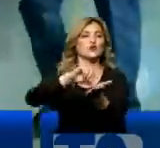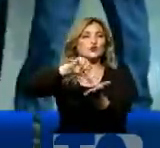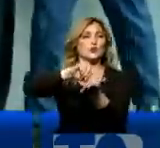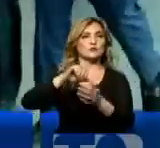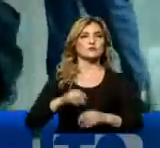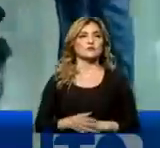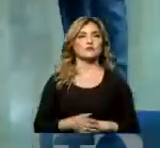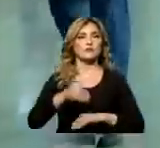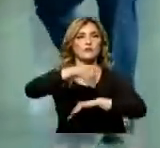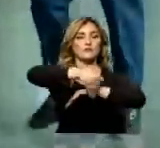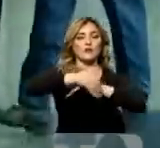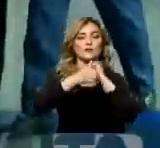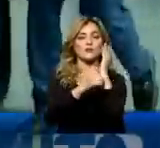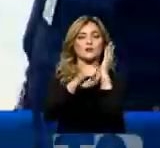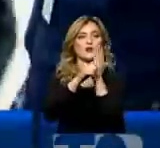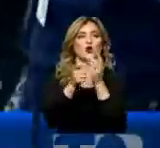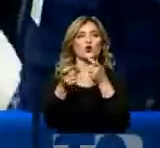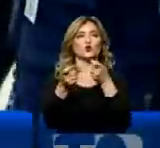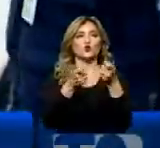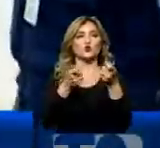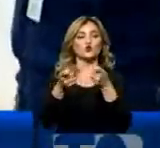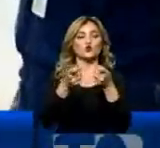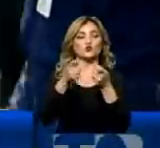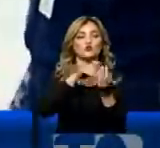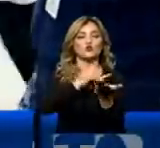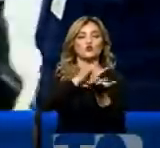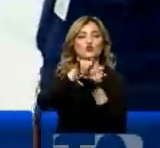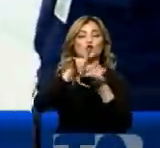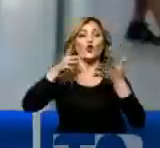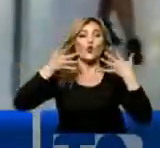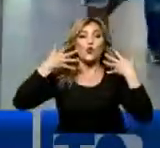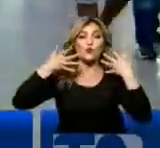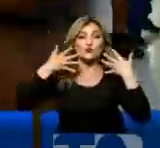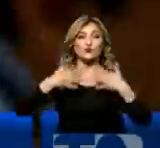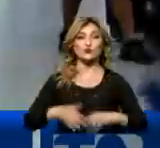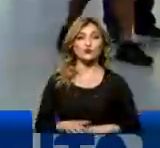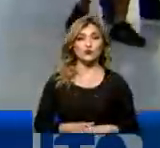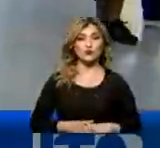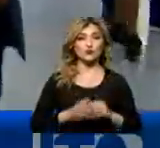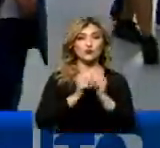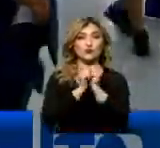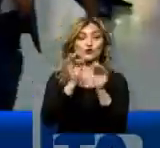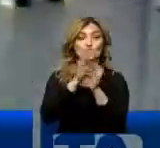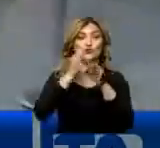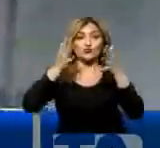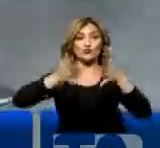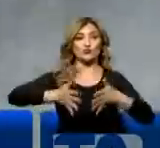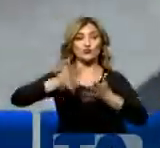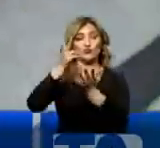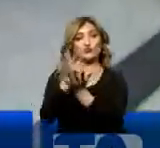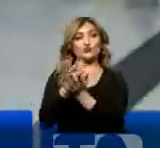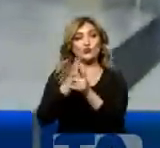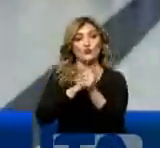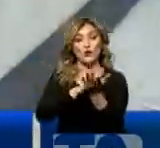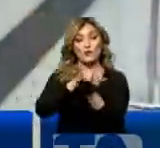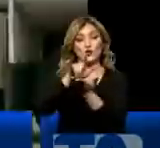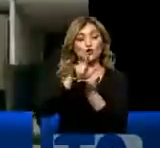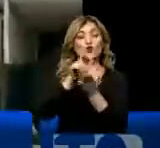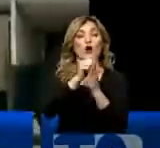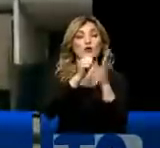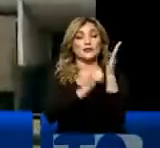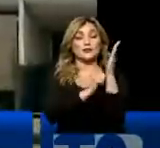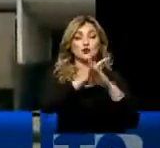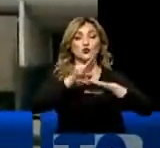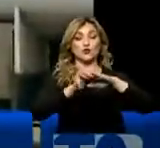el ministro Martínez verificó los controles sanitarios en el aeropuerto de Guayaquil, en compañía de funcionarios de la terminal y de la aviación civil.